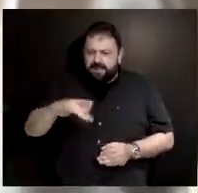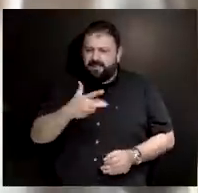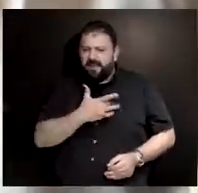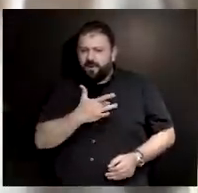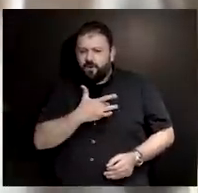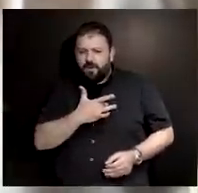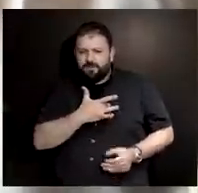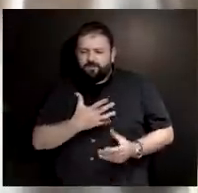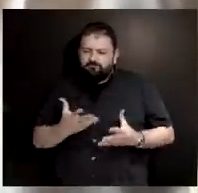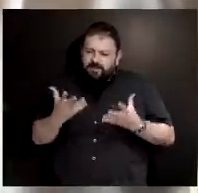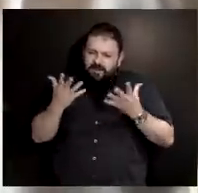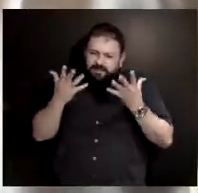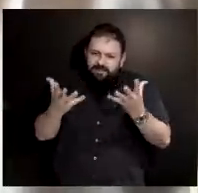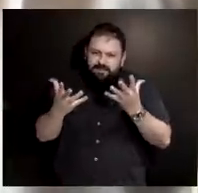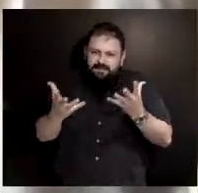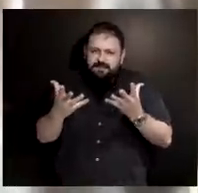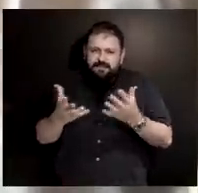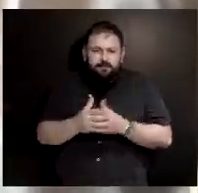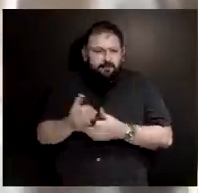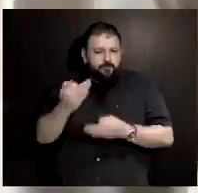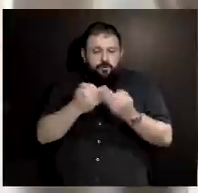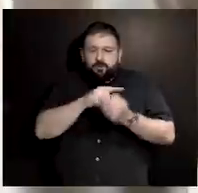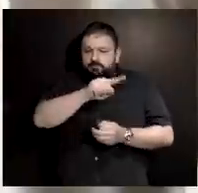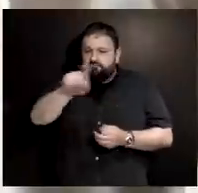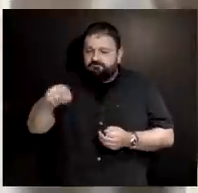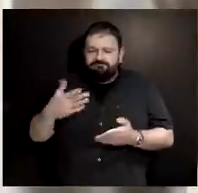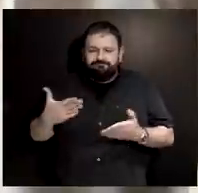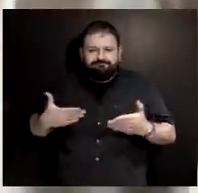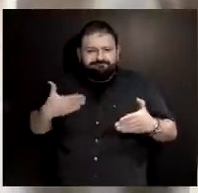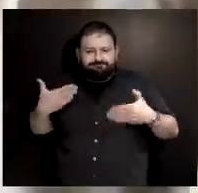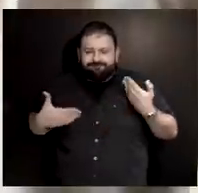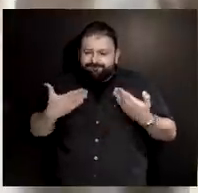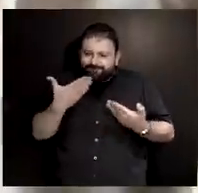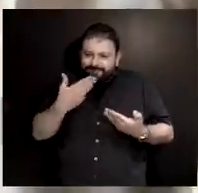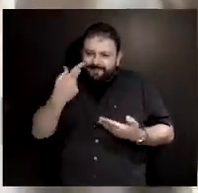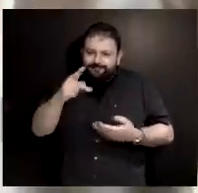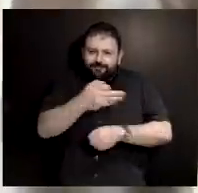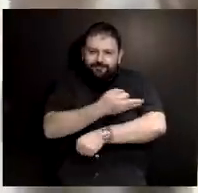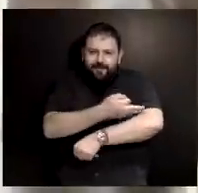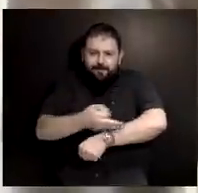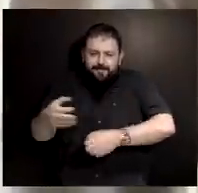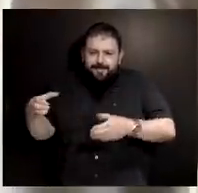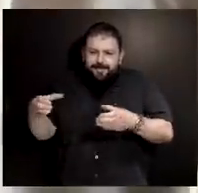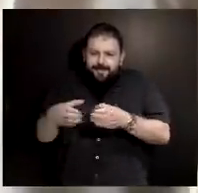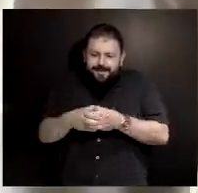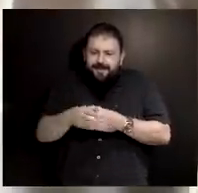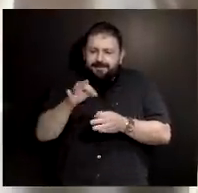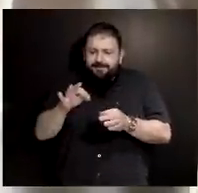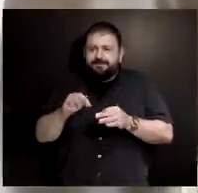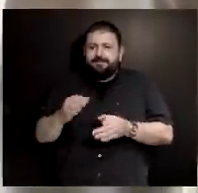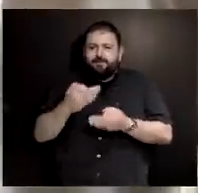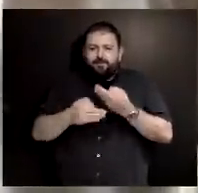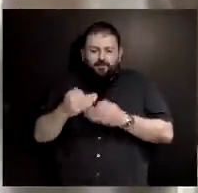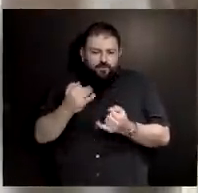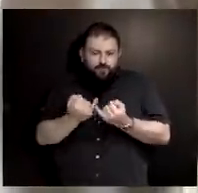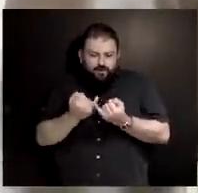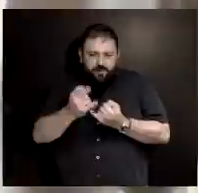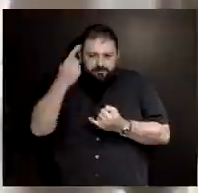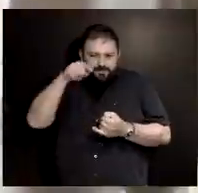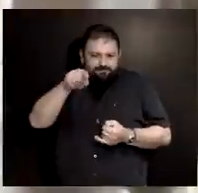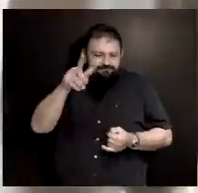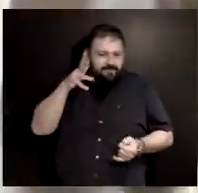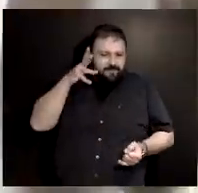deseamos que la pasen muy bien, que sean épocas de proyectarse hacia el futuro,